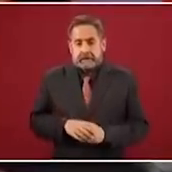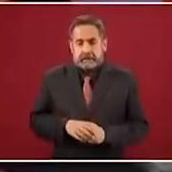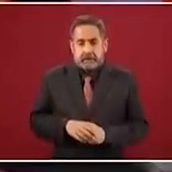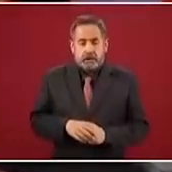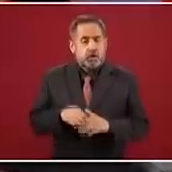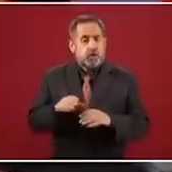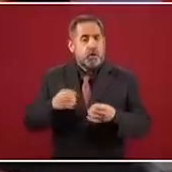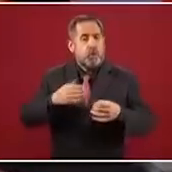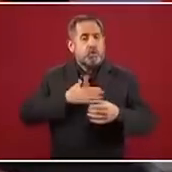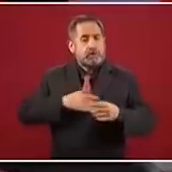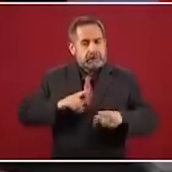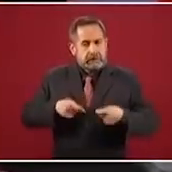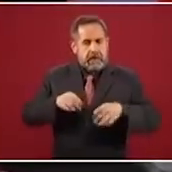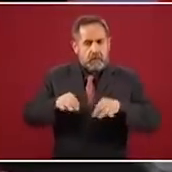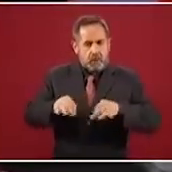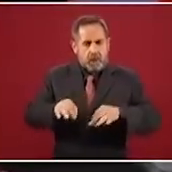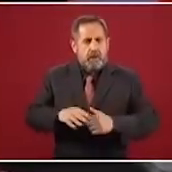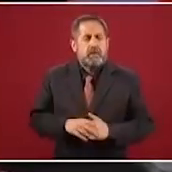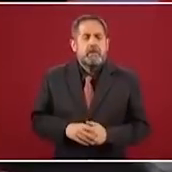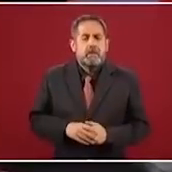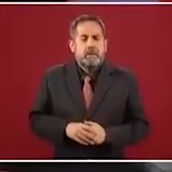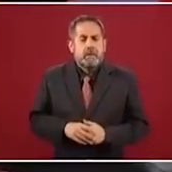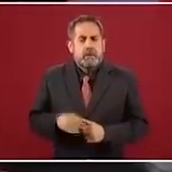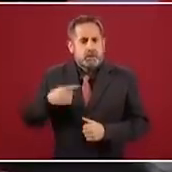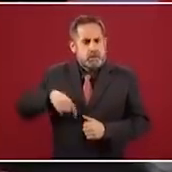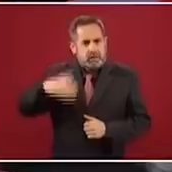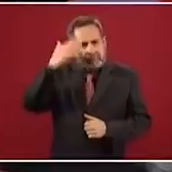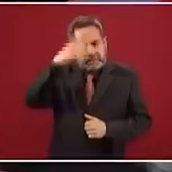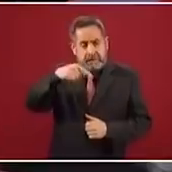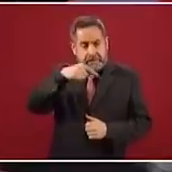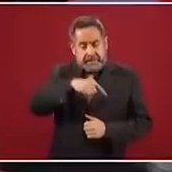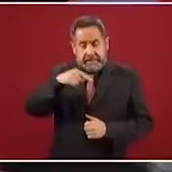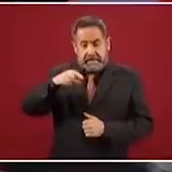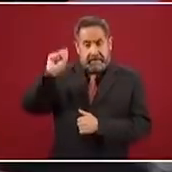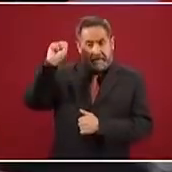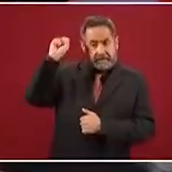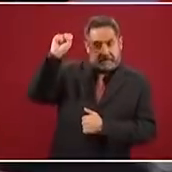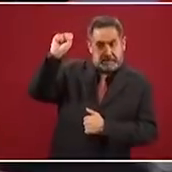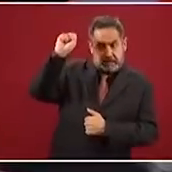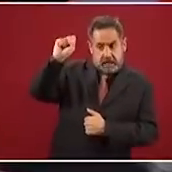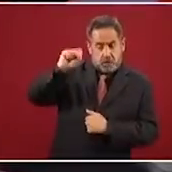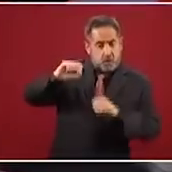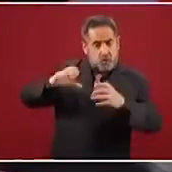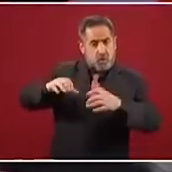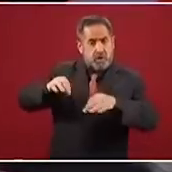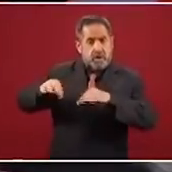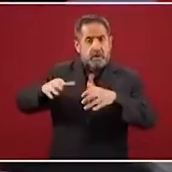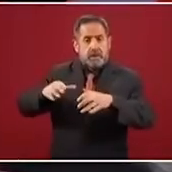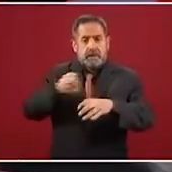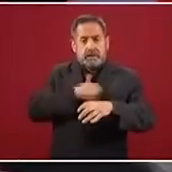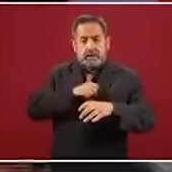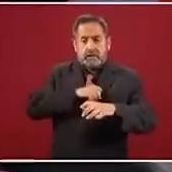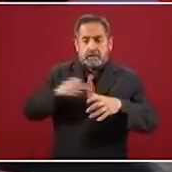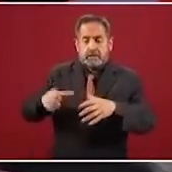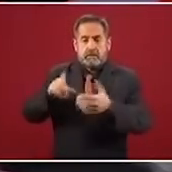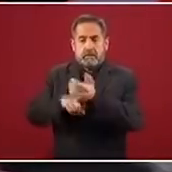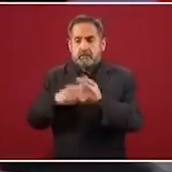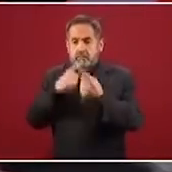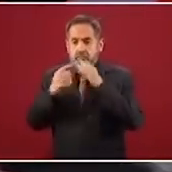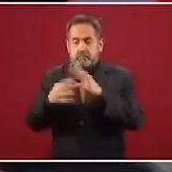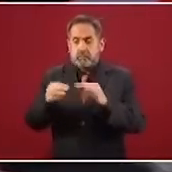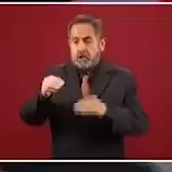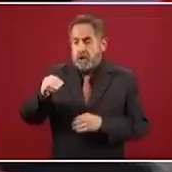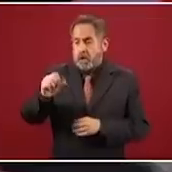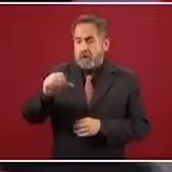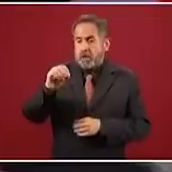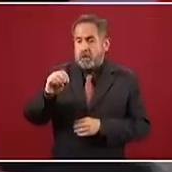la justicia laboral. ¿Sabían ustedes que el sindicato de trabajadores del sector salud que dirige Marco